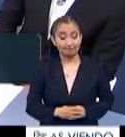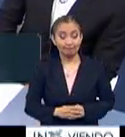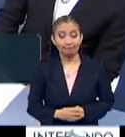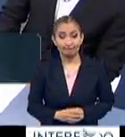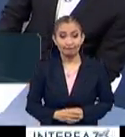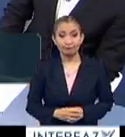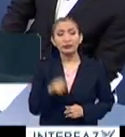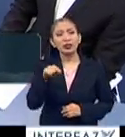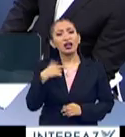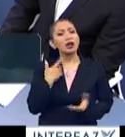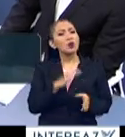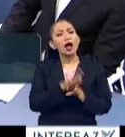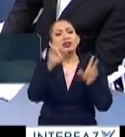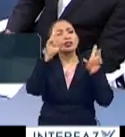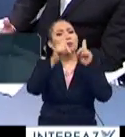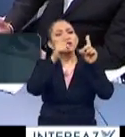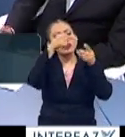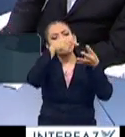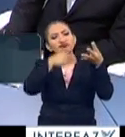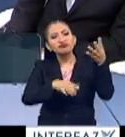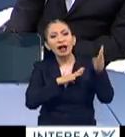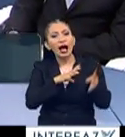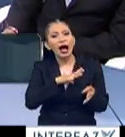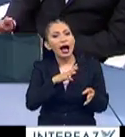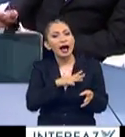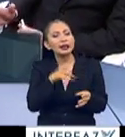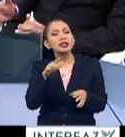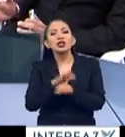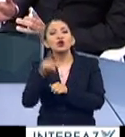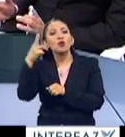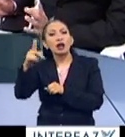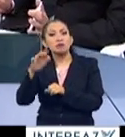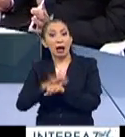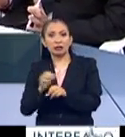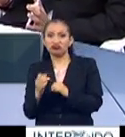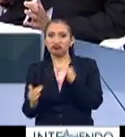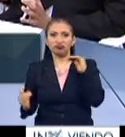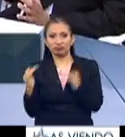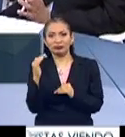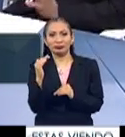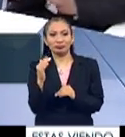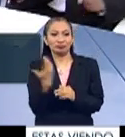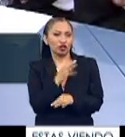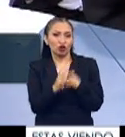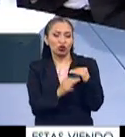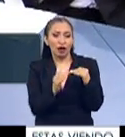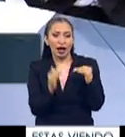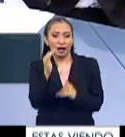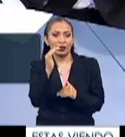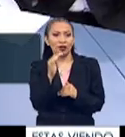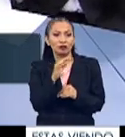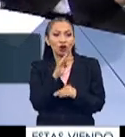¿y cuáles, qué disciplinas son las que ustedes aplican y cuáles son sus fuertes? Digo, porque